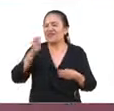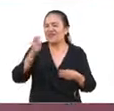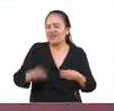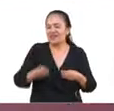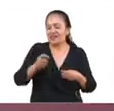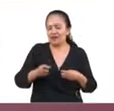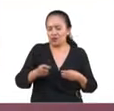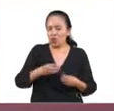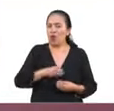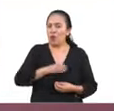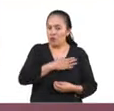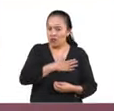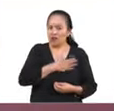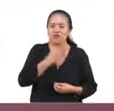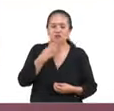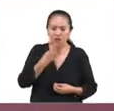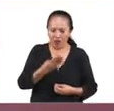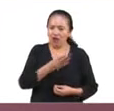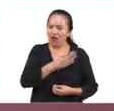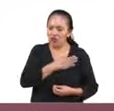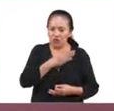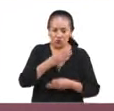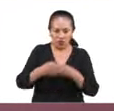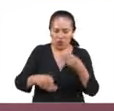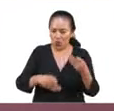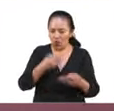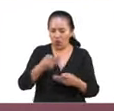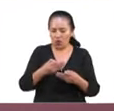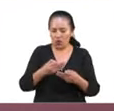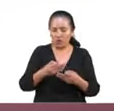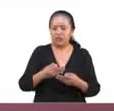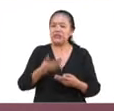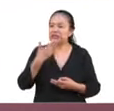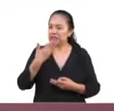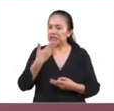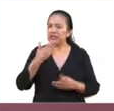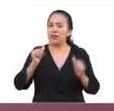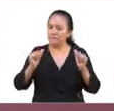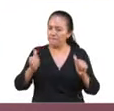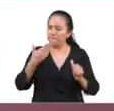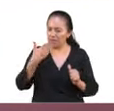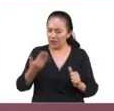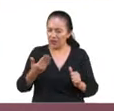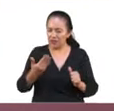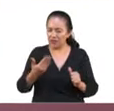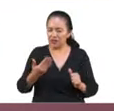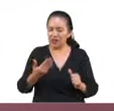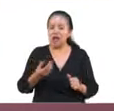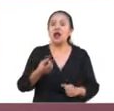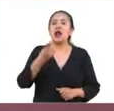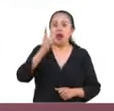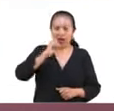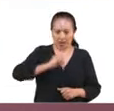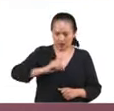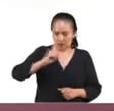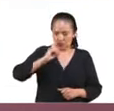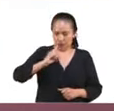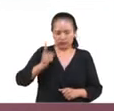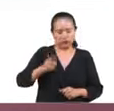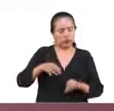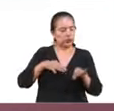social, la autosuficiencia y la sustentabilidad. Y déjenme decirles que las mujeres desempeñan un